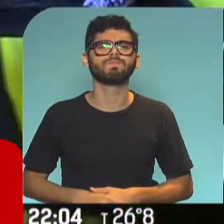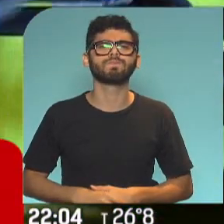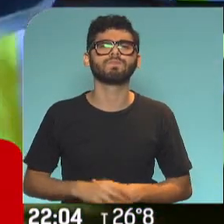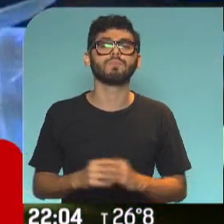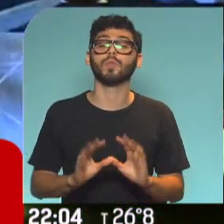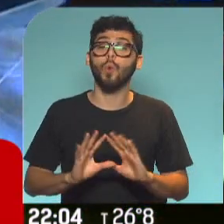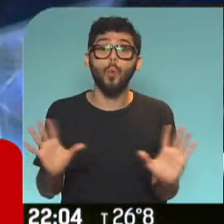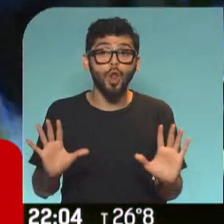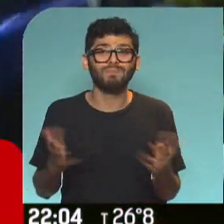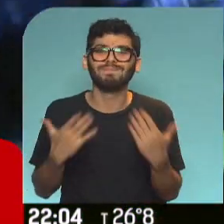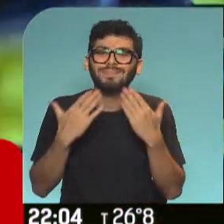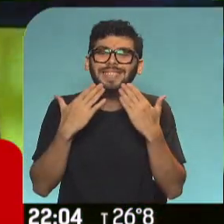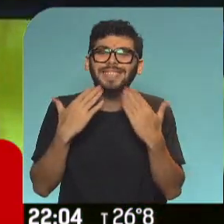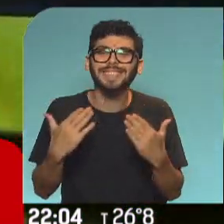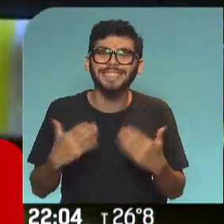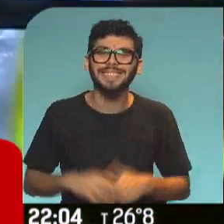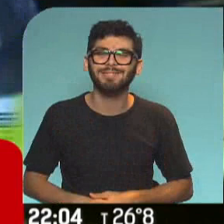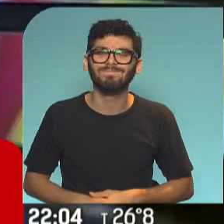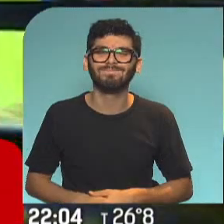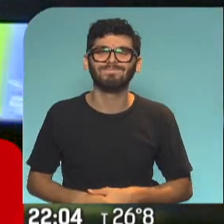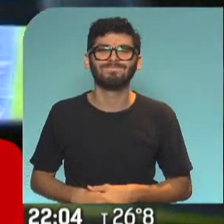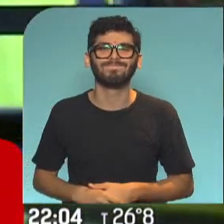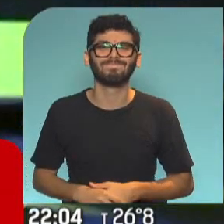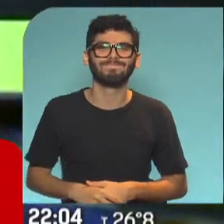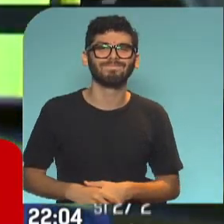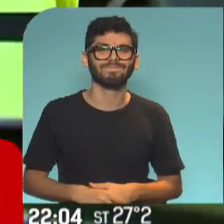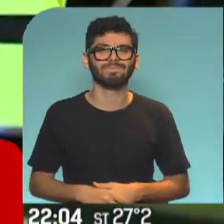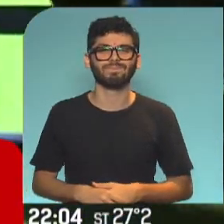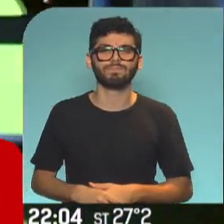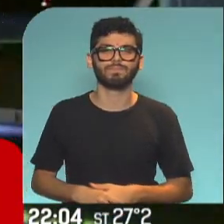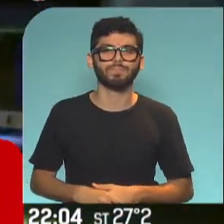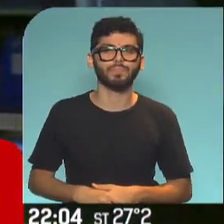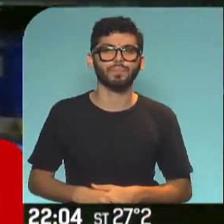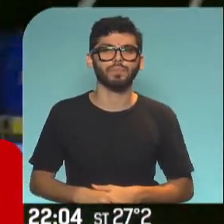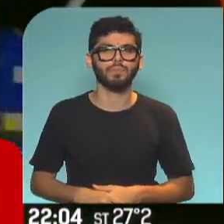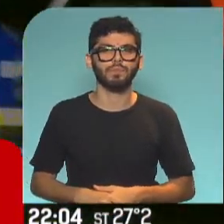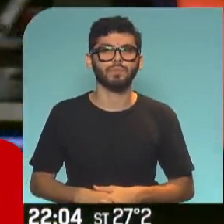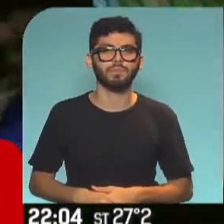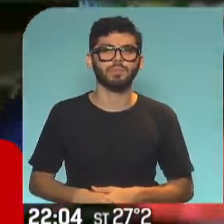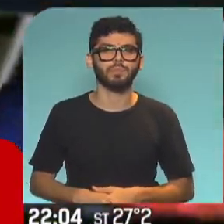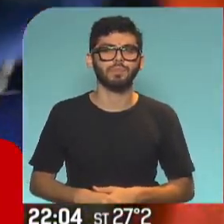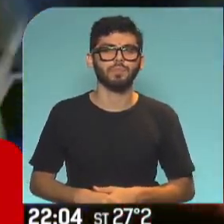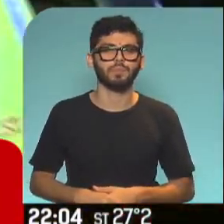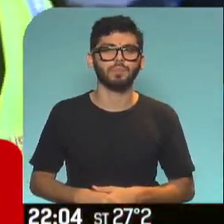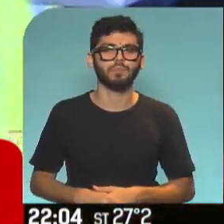Bueno, muchas gracias. Presidente, bien, muchas gracias. No tengo mucho que agregar.